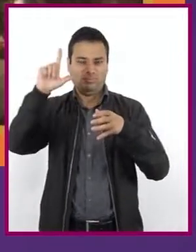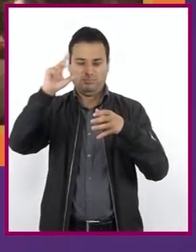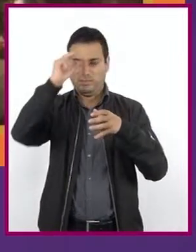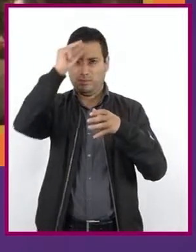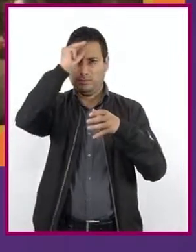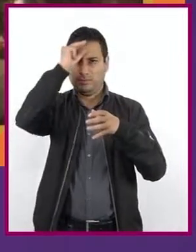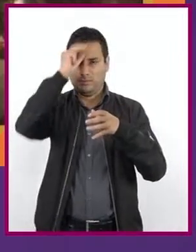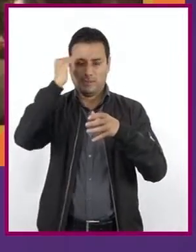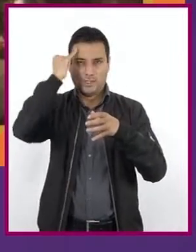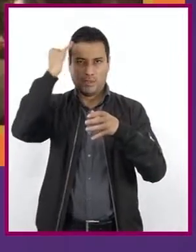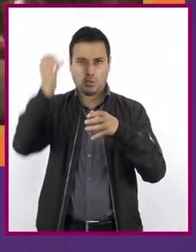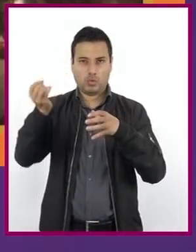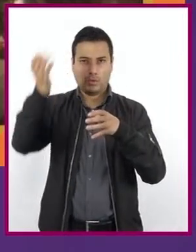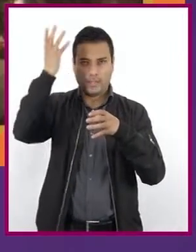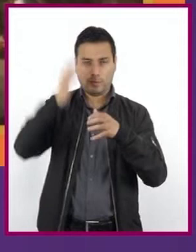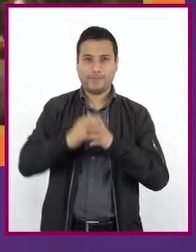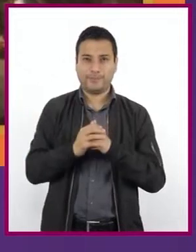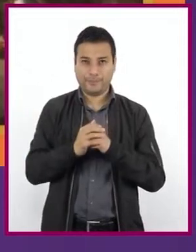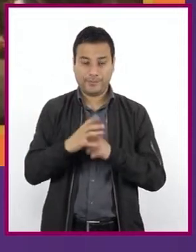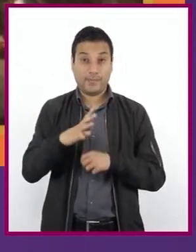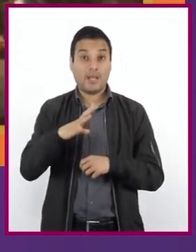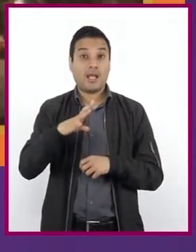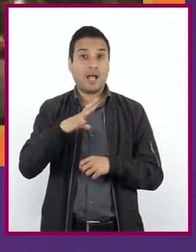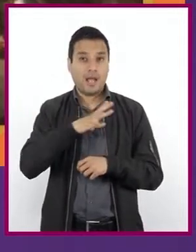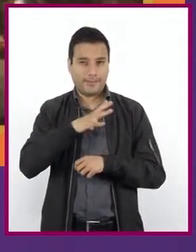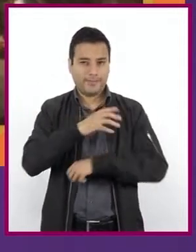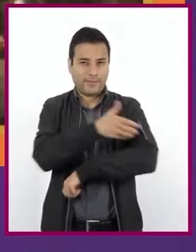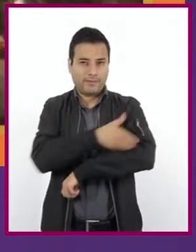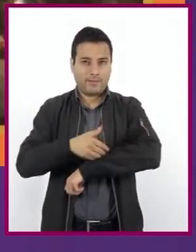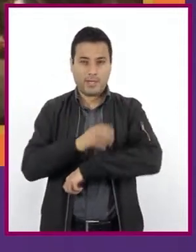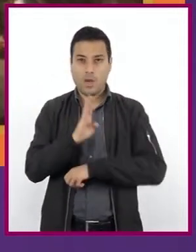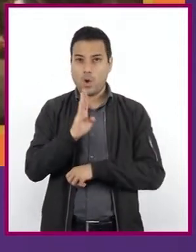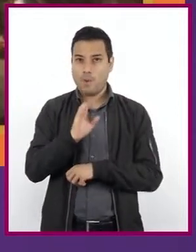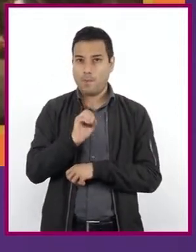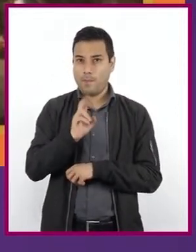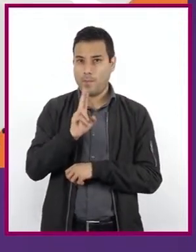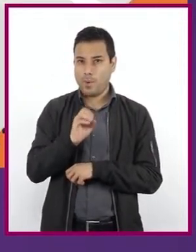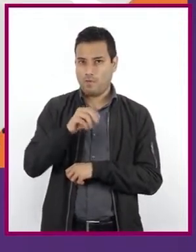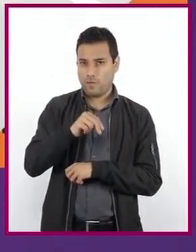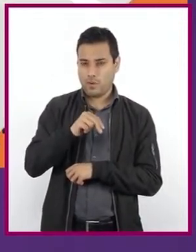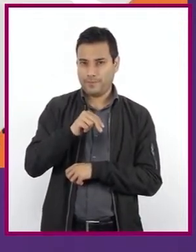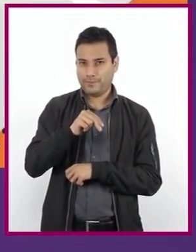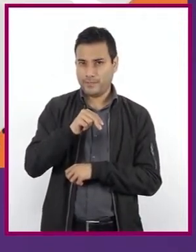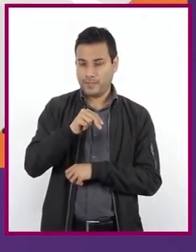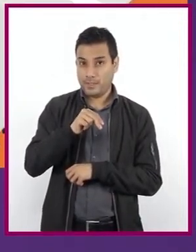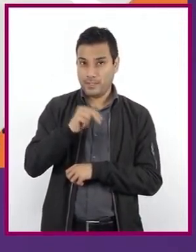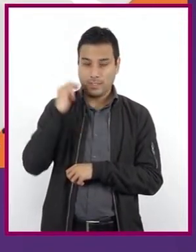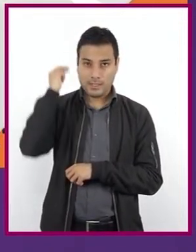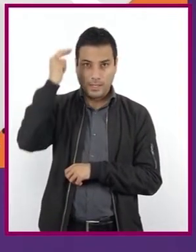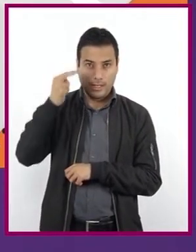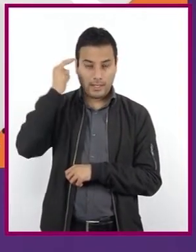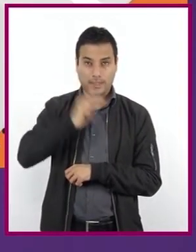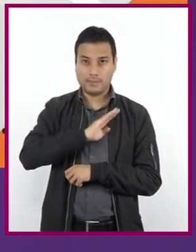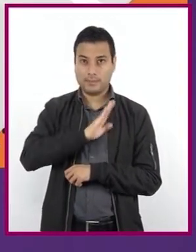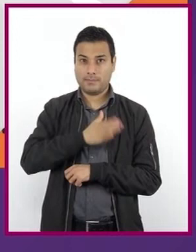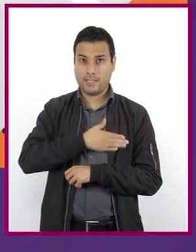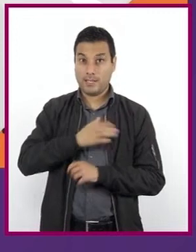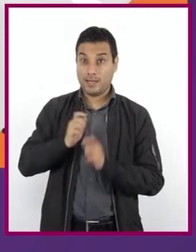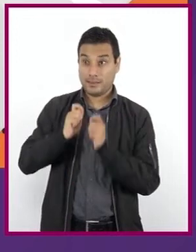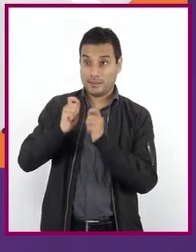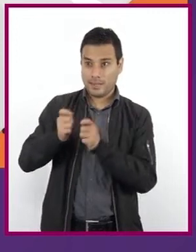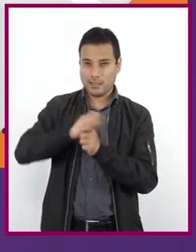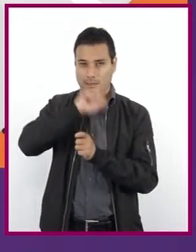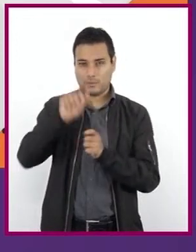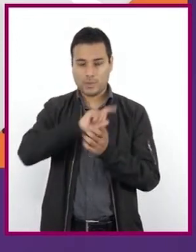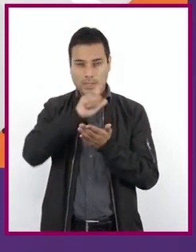por la recién ascendida dinastía Borbón al poder español. Los Borbones se percataron de que a